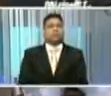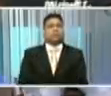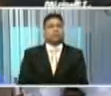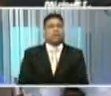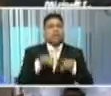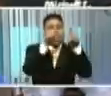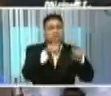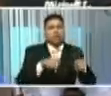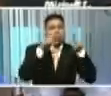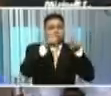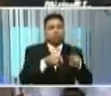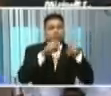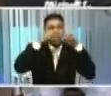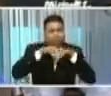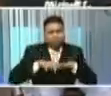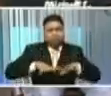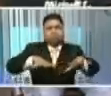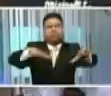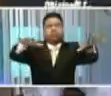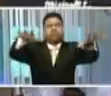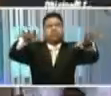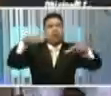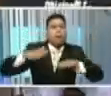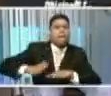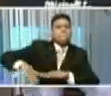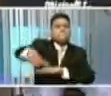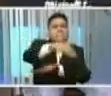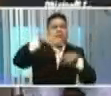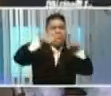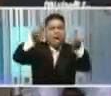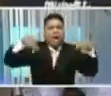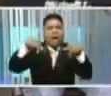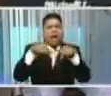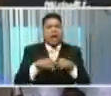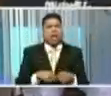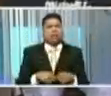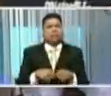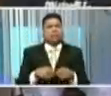extendida rural, a través del trabajo productivo,